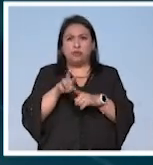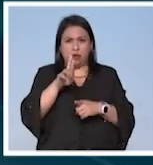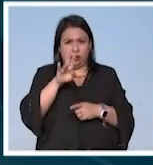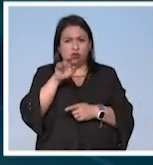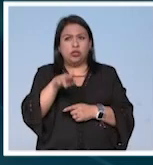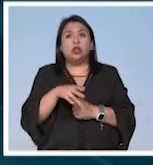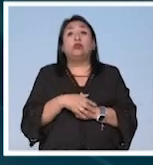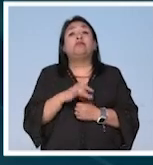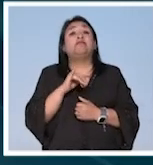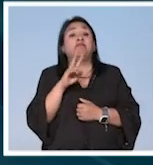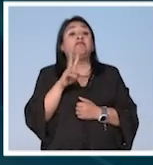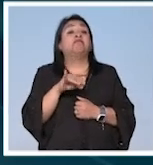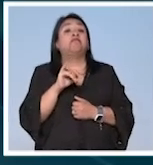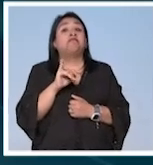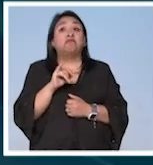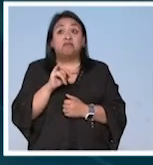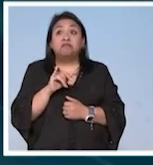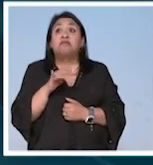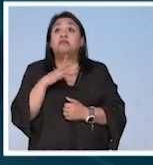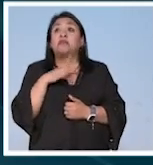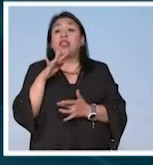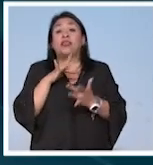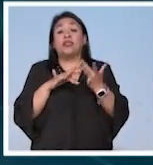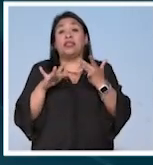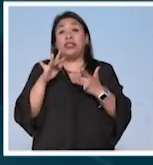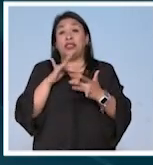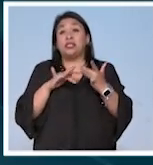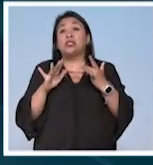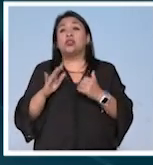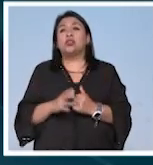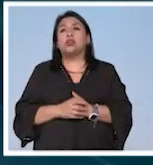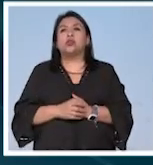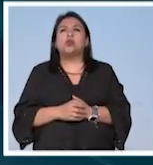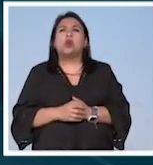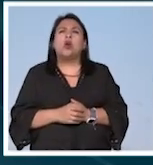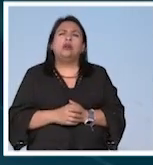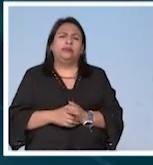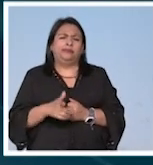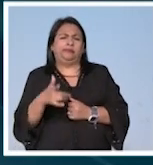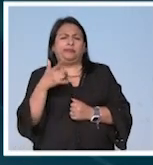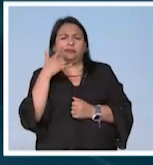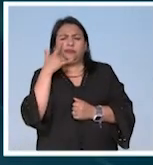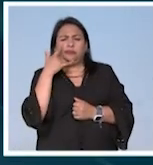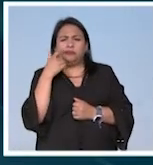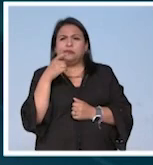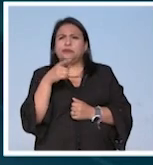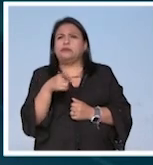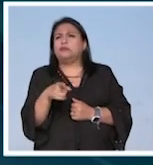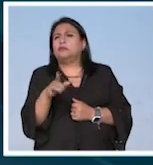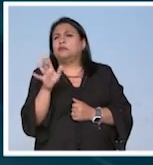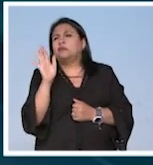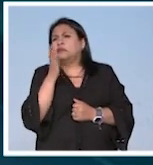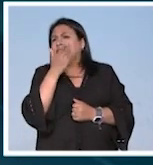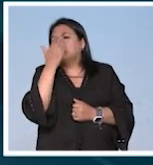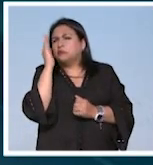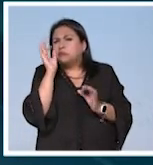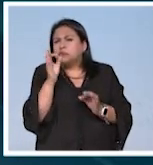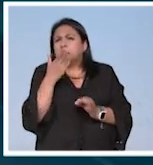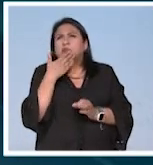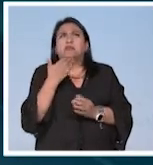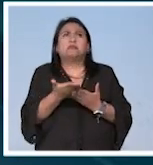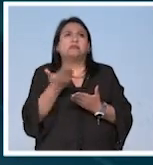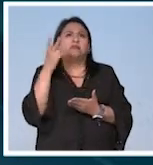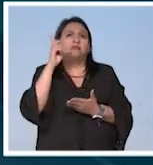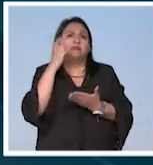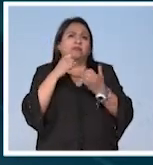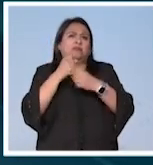Rincón sí efectivamente grabaron un disco que curiosamente fue Pues no sé exactamente pero hace más de